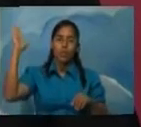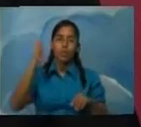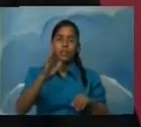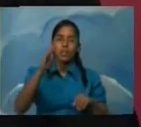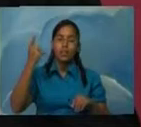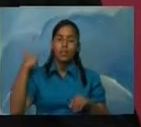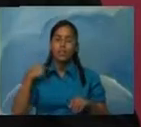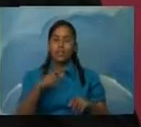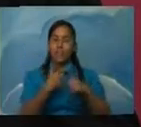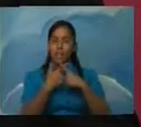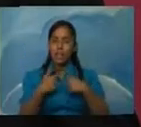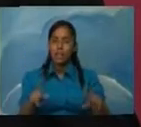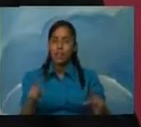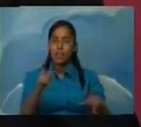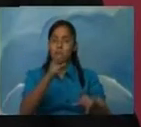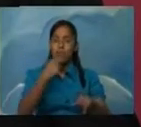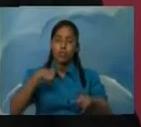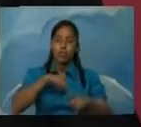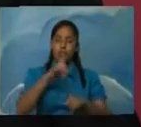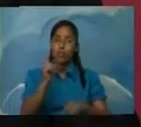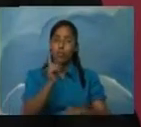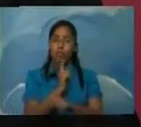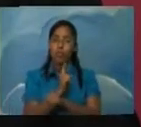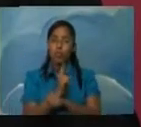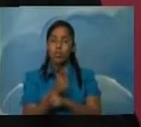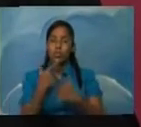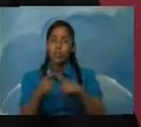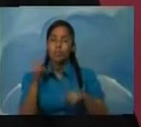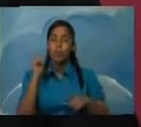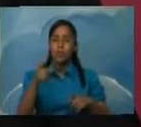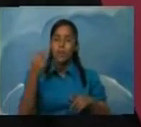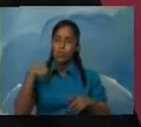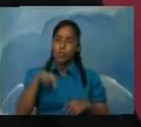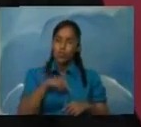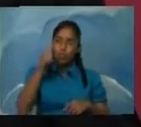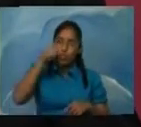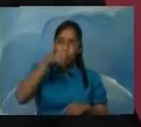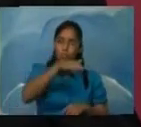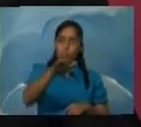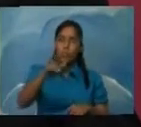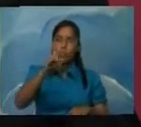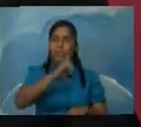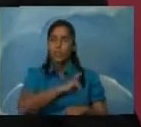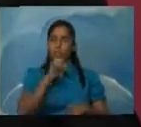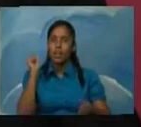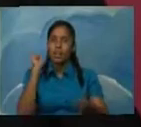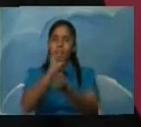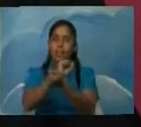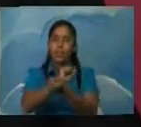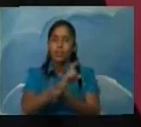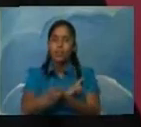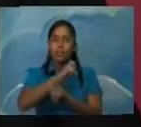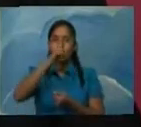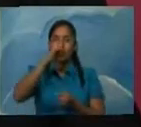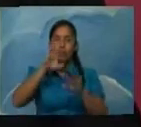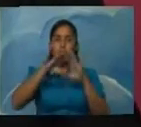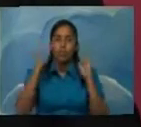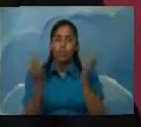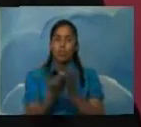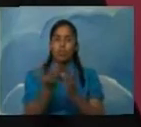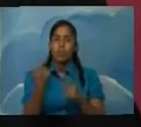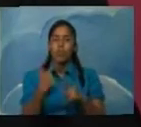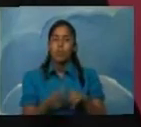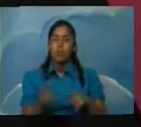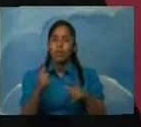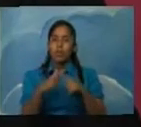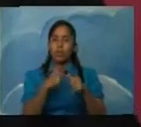tenía que librarnos, no solo a judíos, sino a los gentiles también, de la esclavitud del mundo. Pero entonces